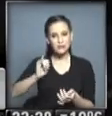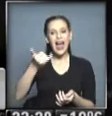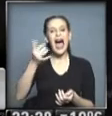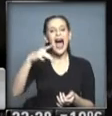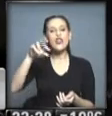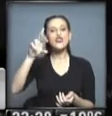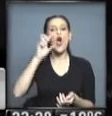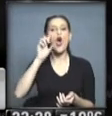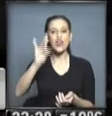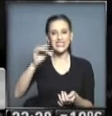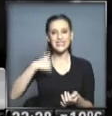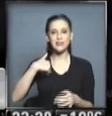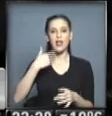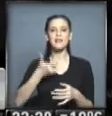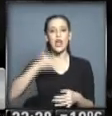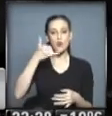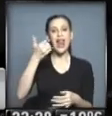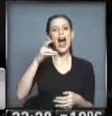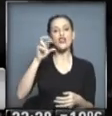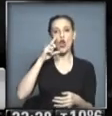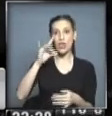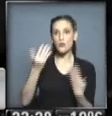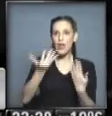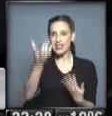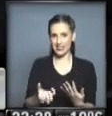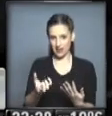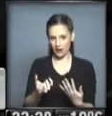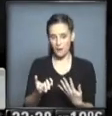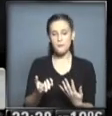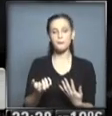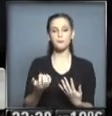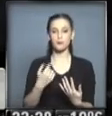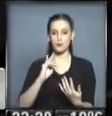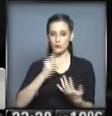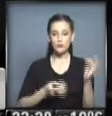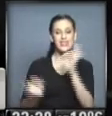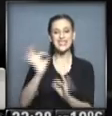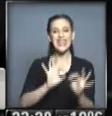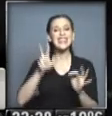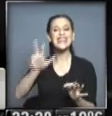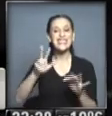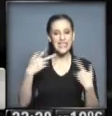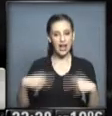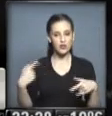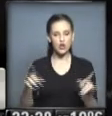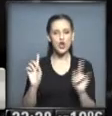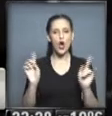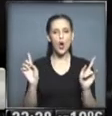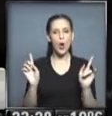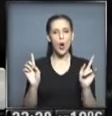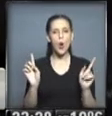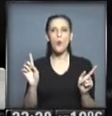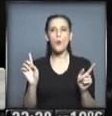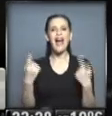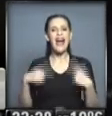Yo de hecho me la bajé, la estuve probando hoy. Y él diseñó tres canciones que dice no son dos canciones para discos,